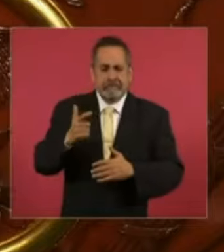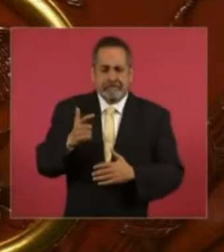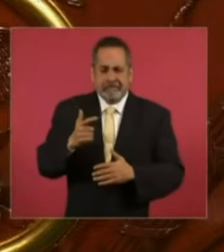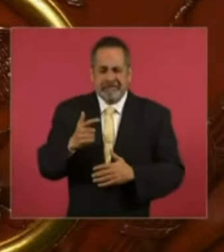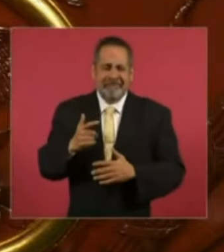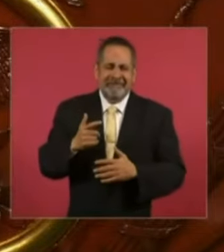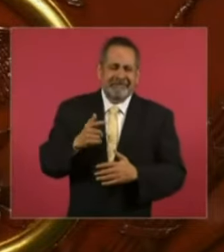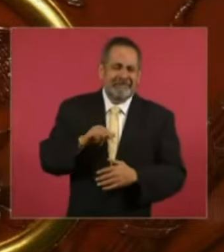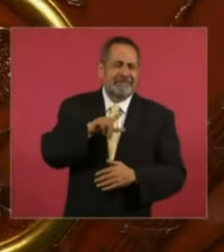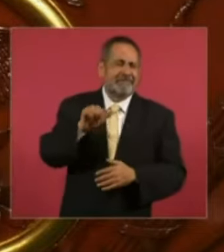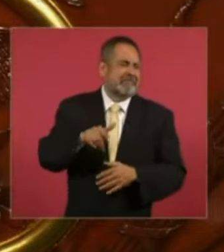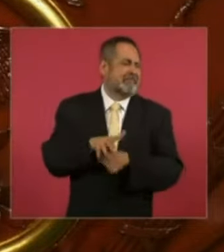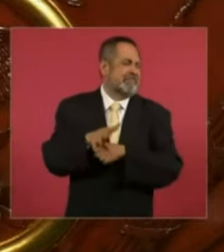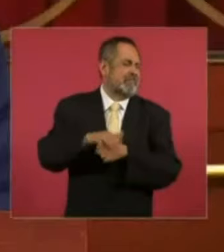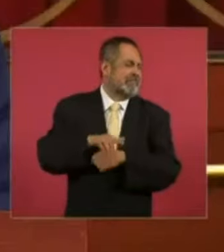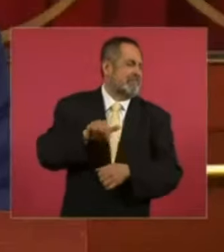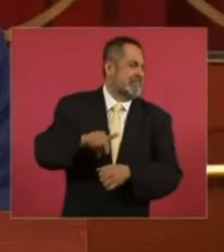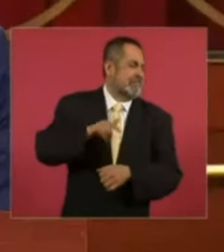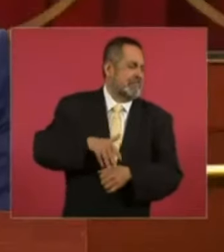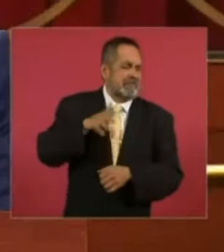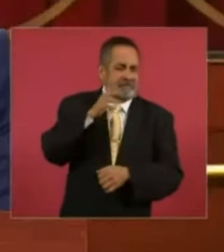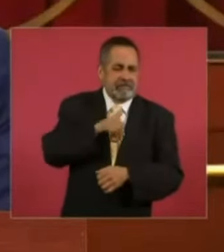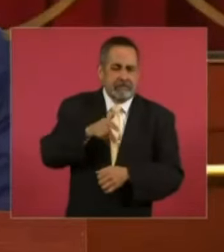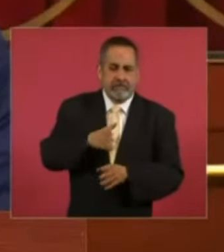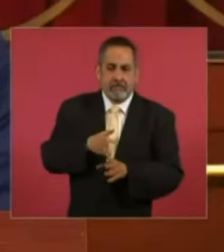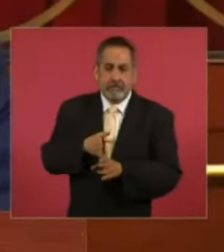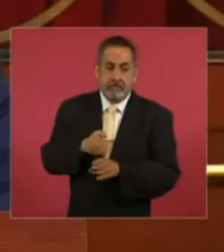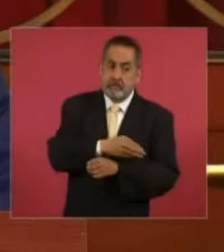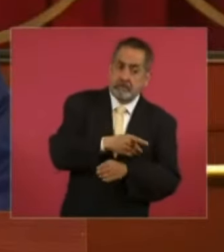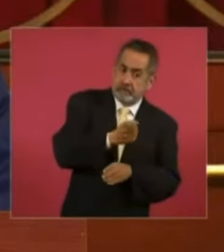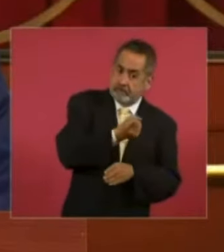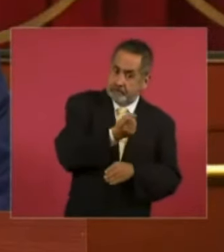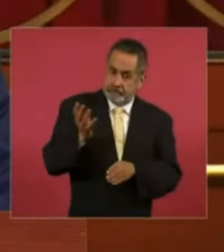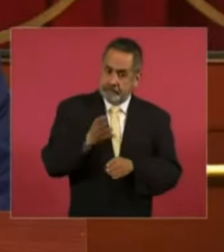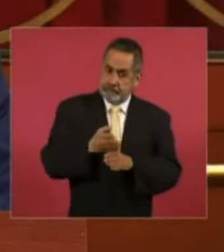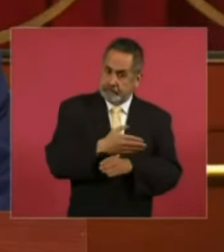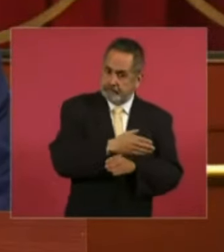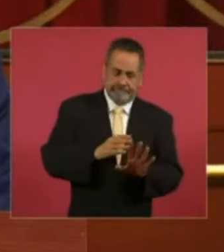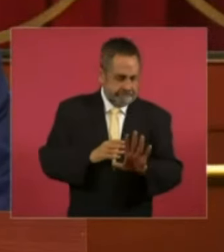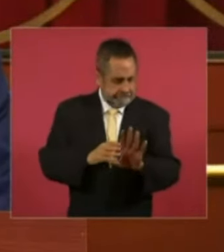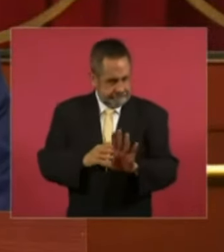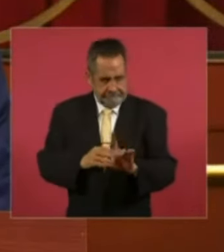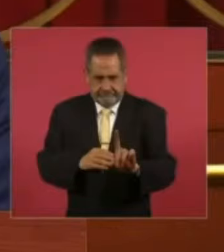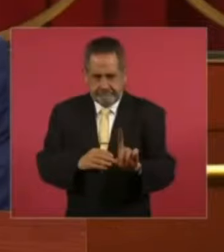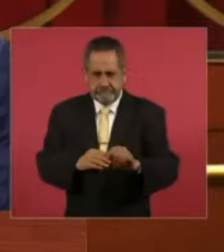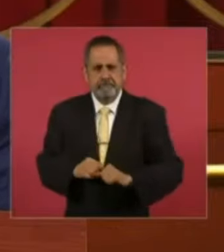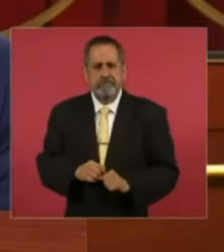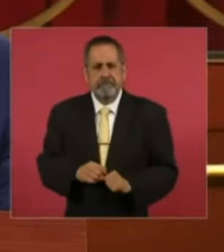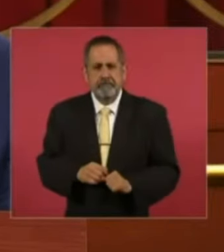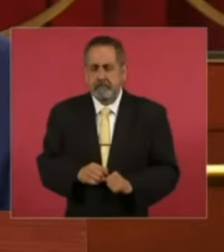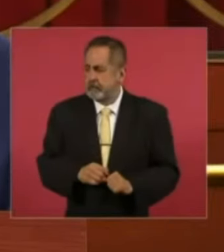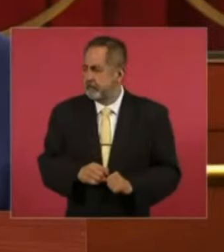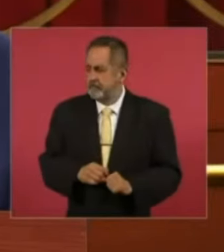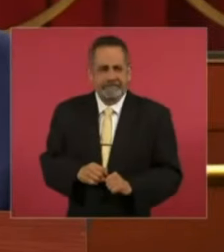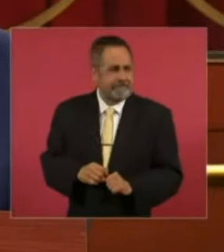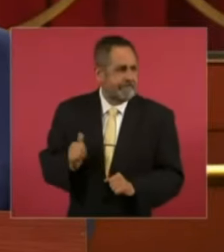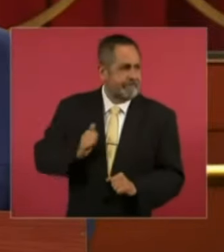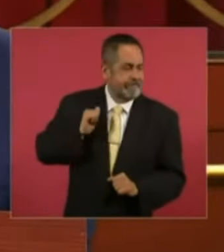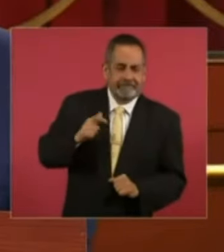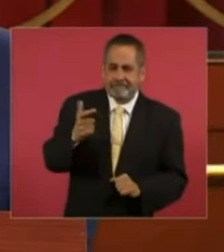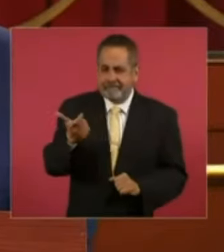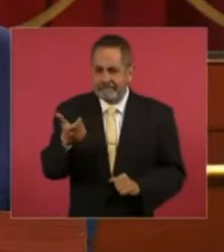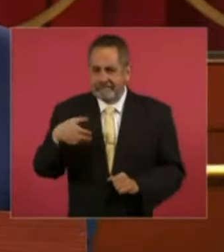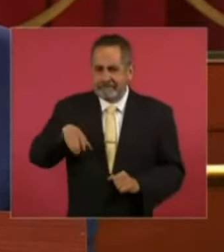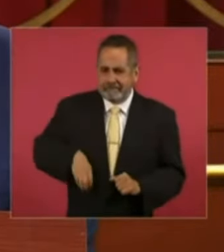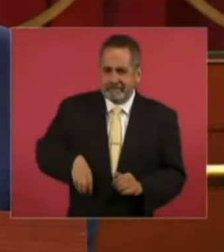para los campesinos. El 13 se refiere a jóvenes construyendo el futuro. El 14 se refiere a otro programa que es emblemático de